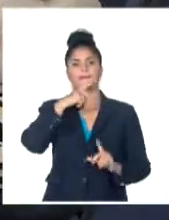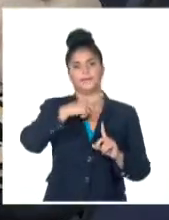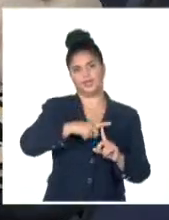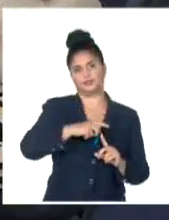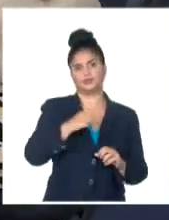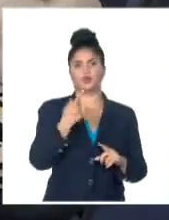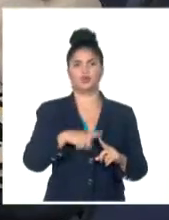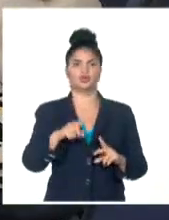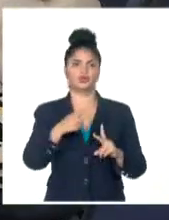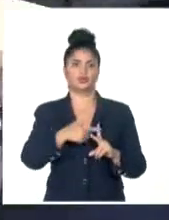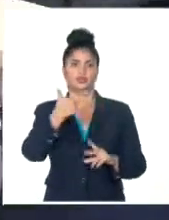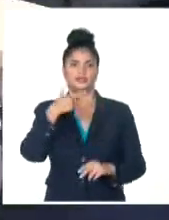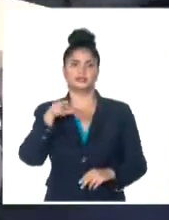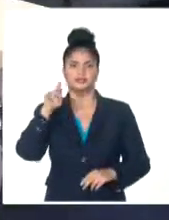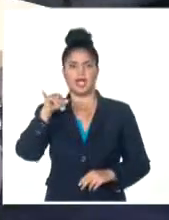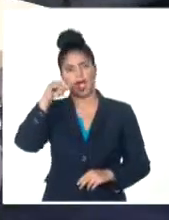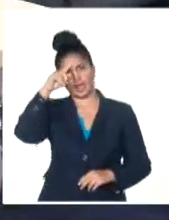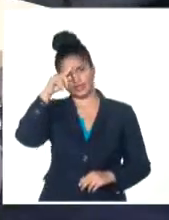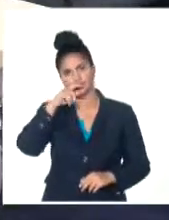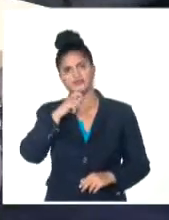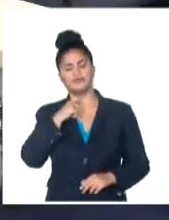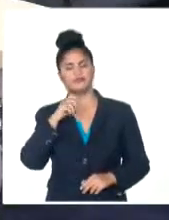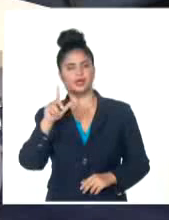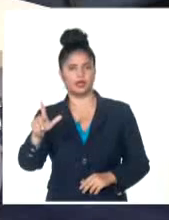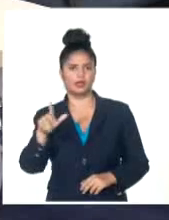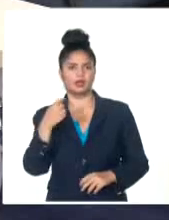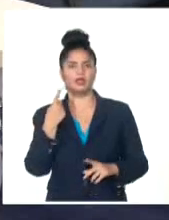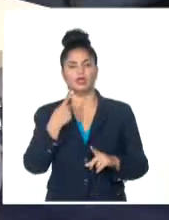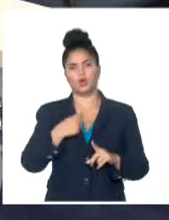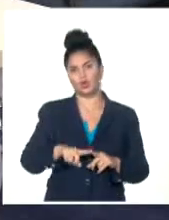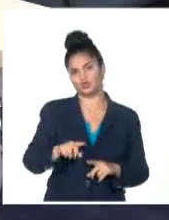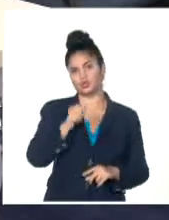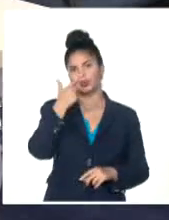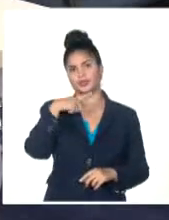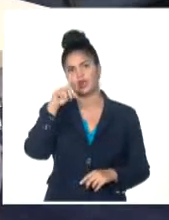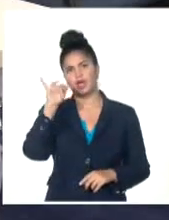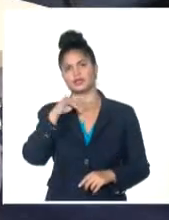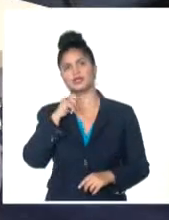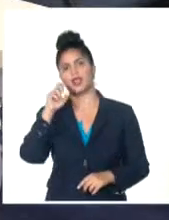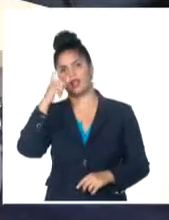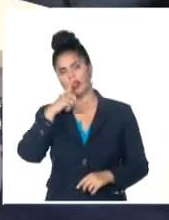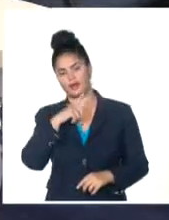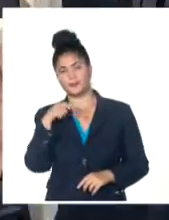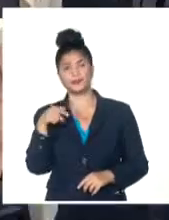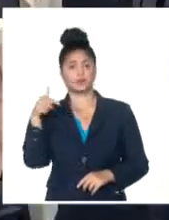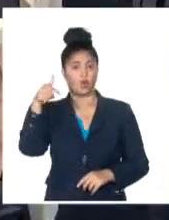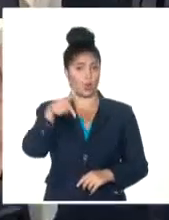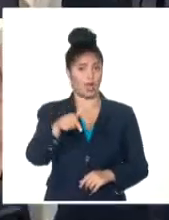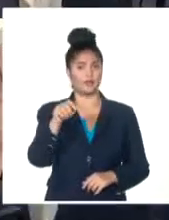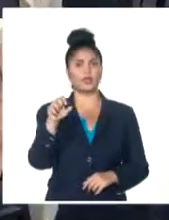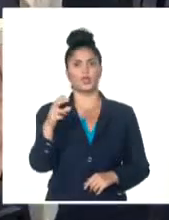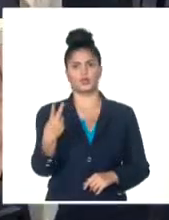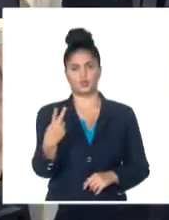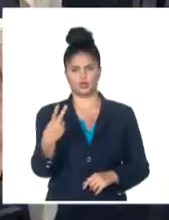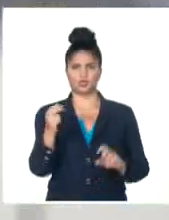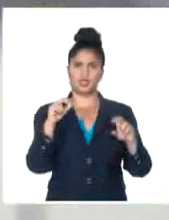Miranda con la chilena Javiera Gómez e Inaimin Hernández ante Yaniela Forgás. Este jueves será día de doble fecha.